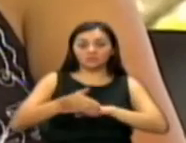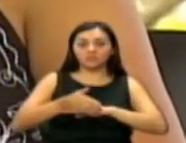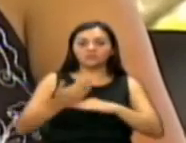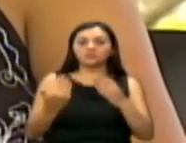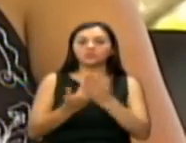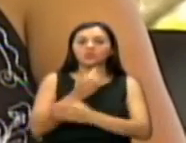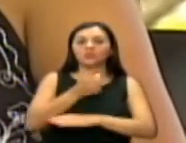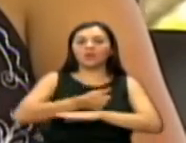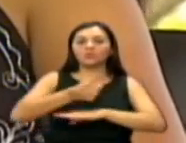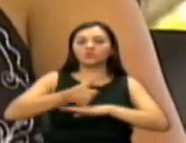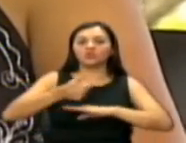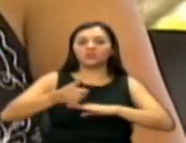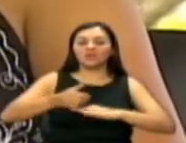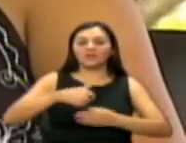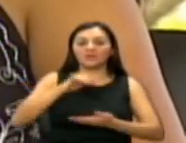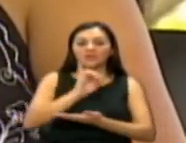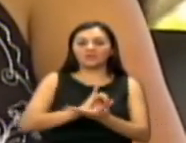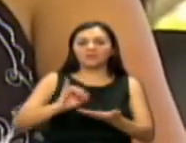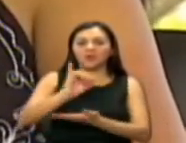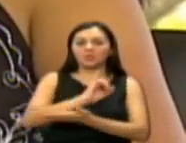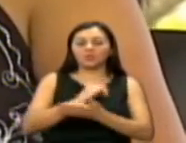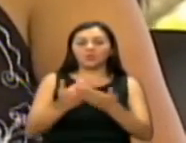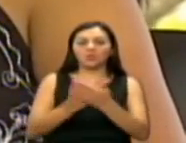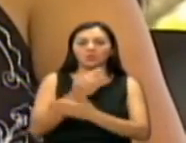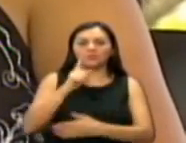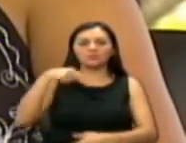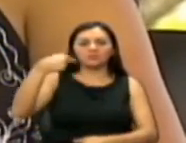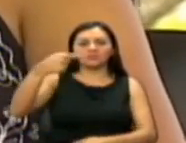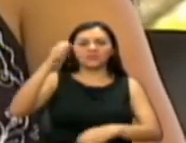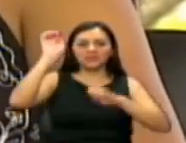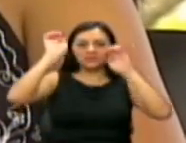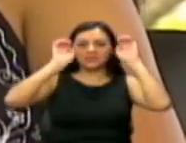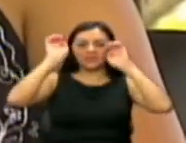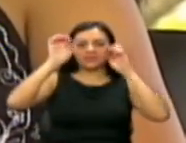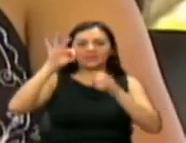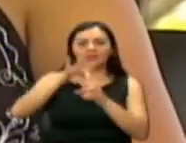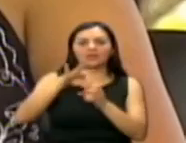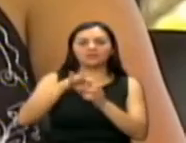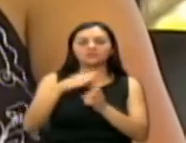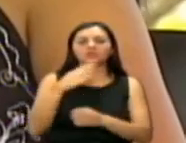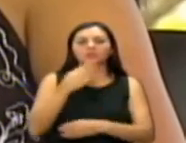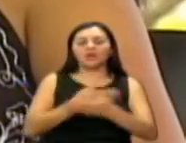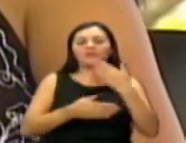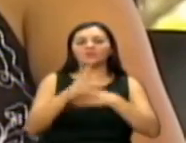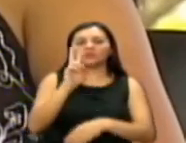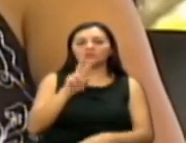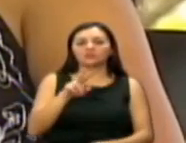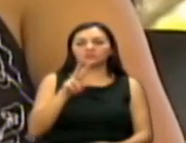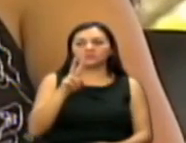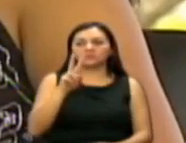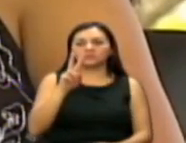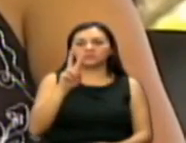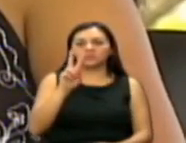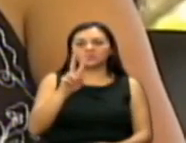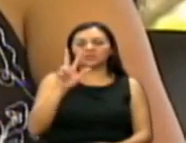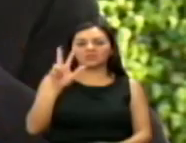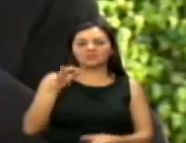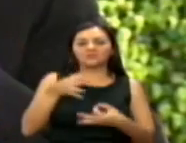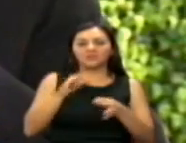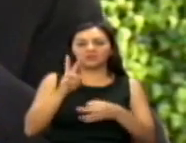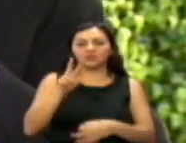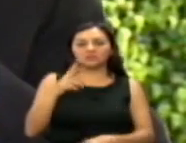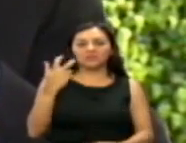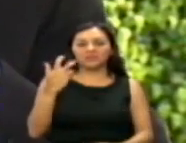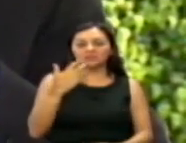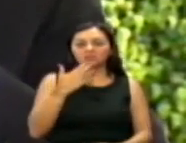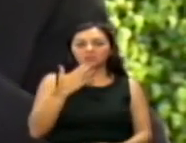en la provincia de Imbabura. ¿Cuál es la estrategia para las próximas elecciones para que no suceda lo que sucedió en las elecciones pasadas del 23 de febrero? Mira, yo quiero decirle